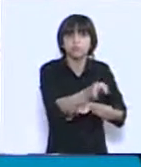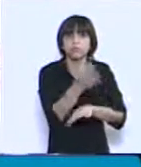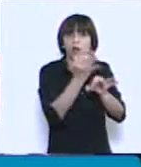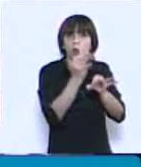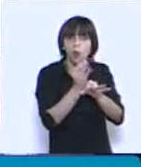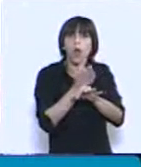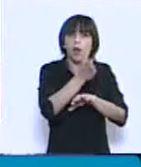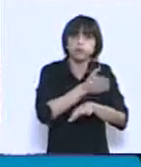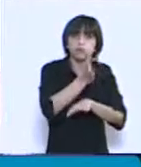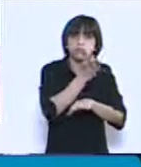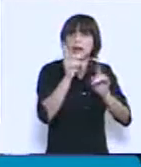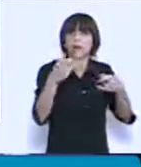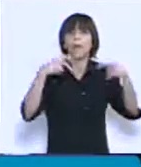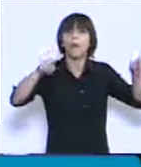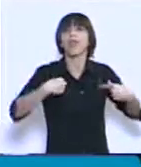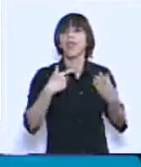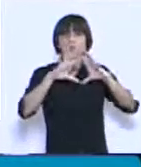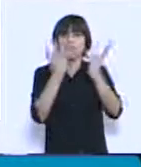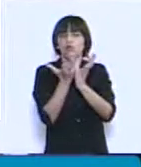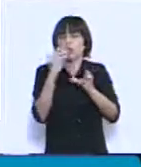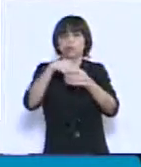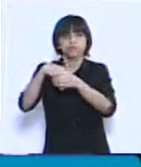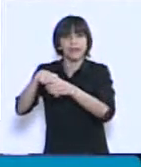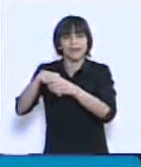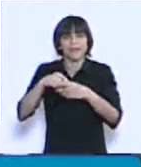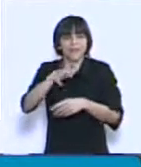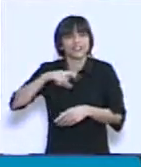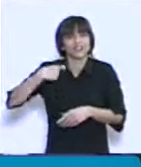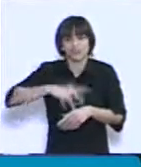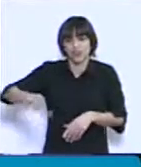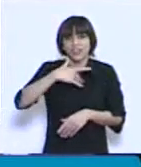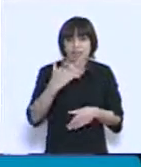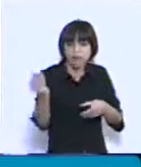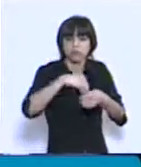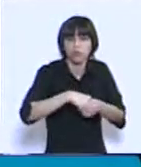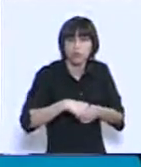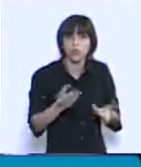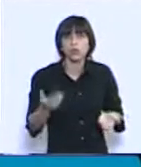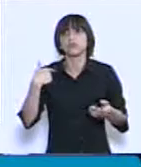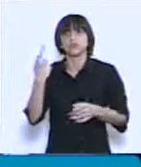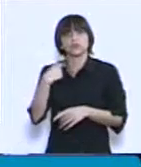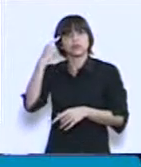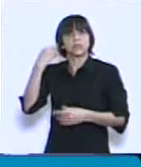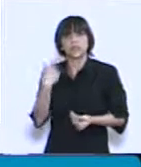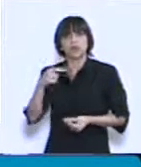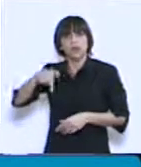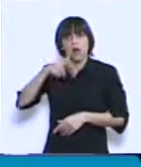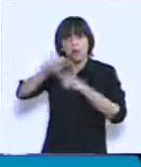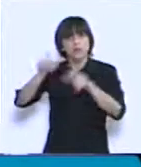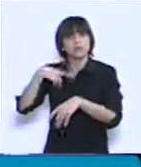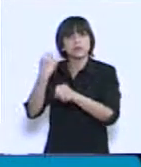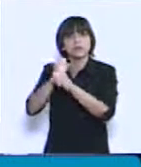una política de inserción. La pregunta es, ¿por qué excluimos casi 2.700.000